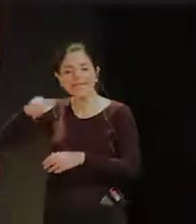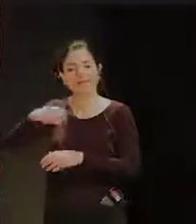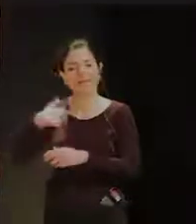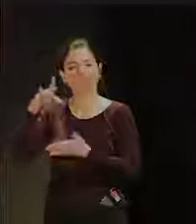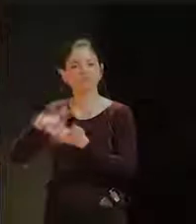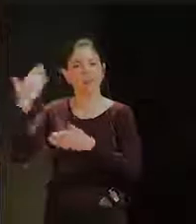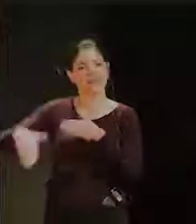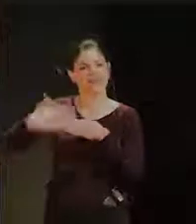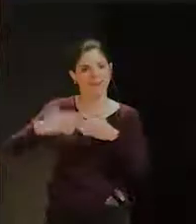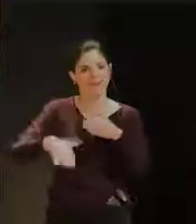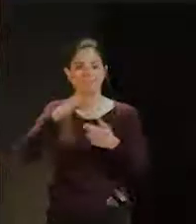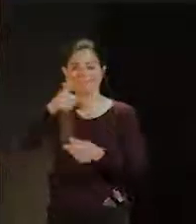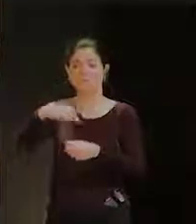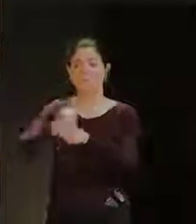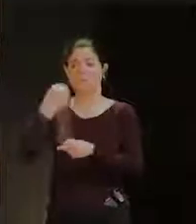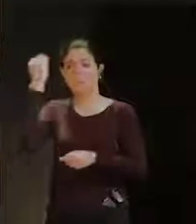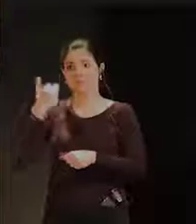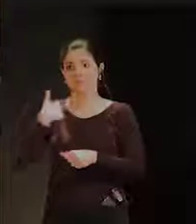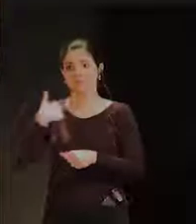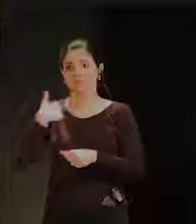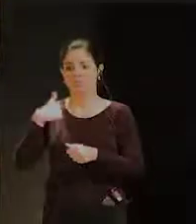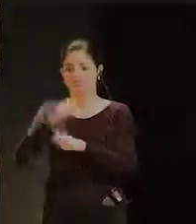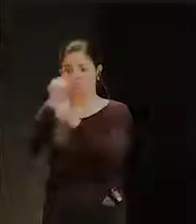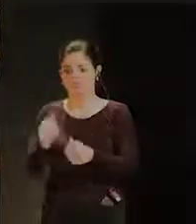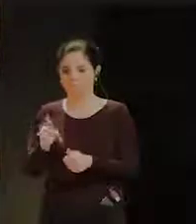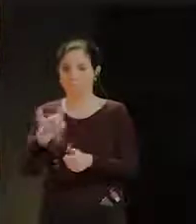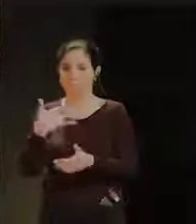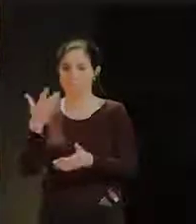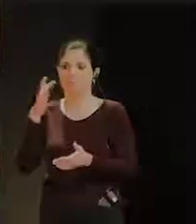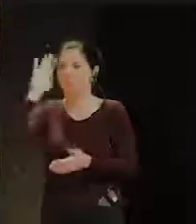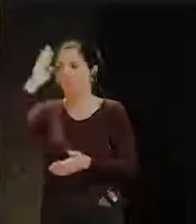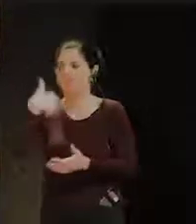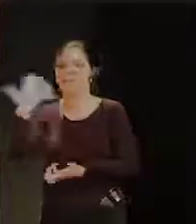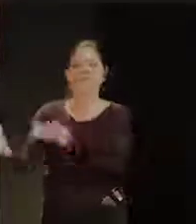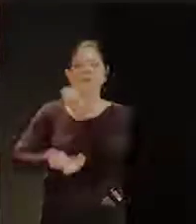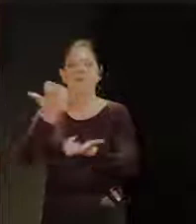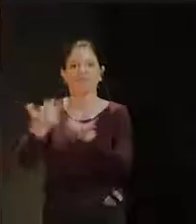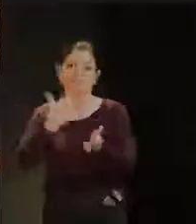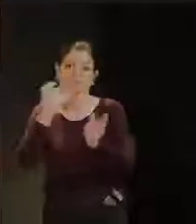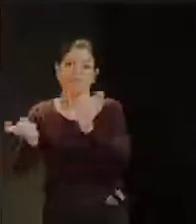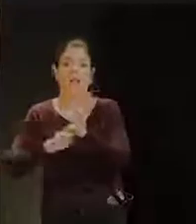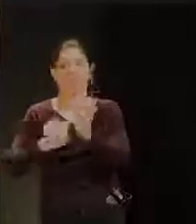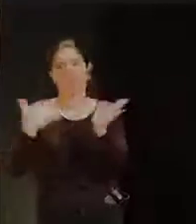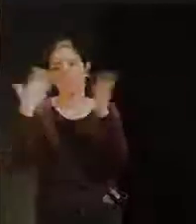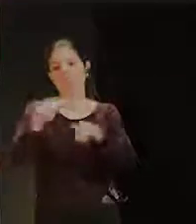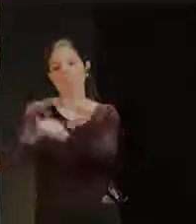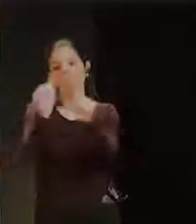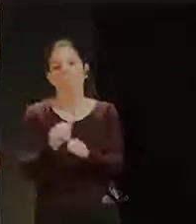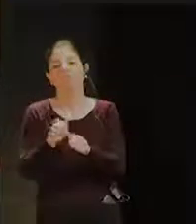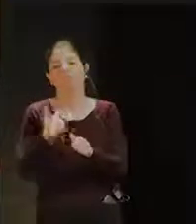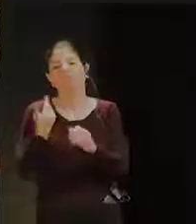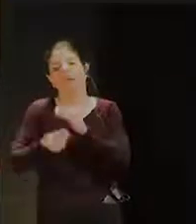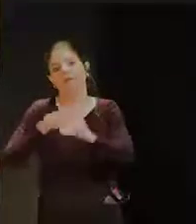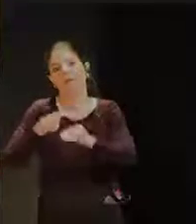porque los empleados piensan que yo represento un peligro en caso de incendio y, según la ley, no tengo forma de,